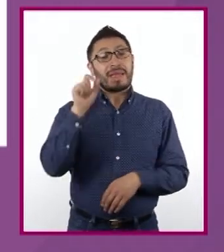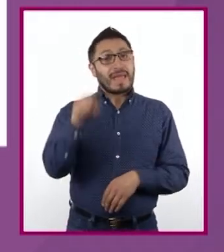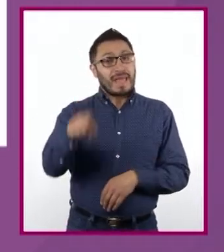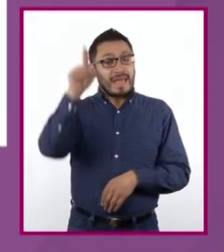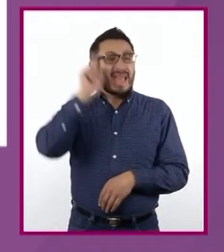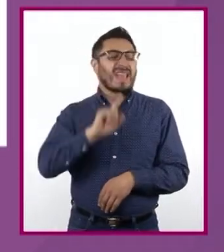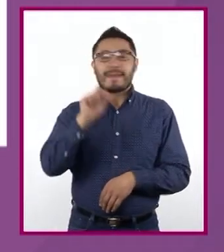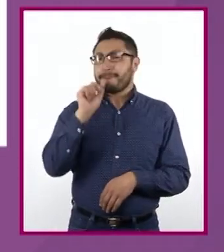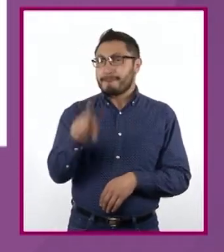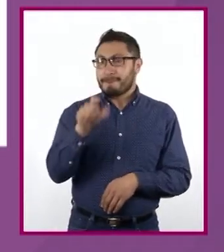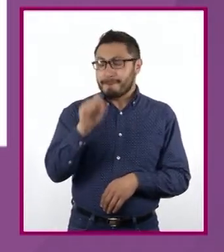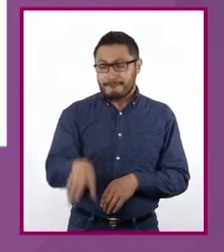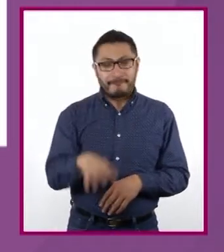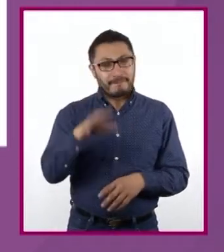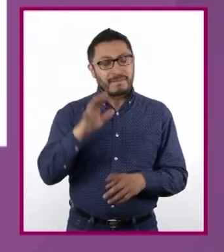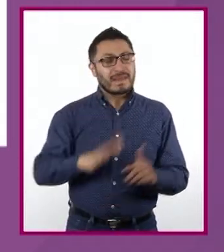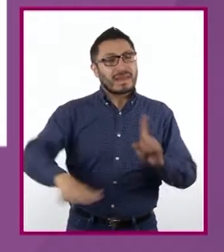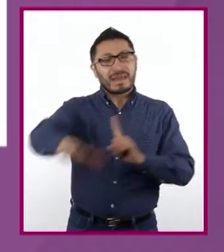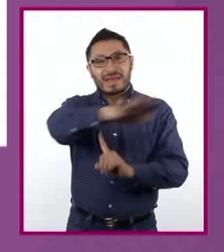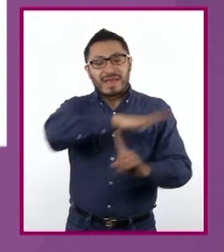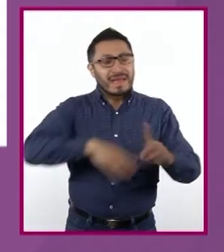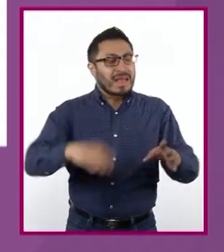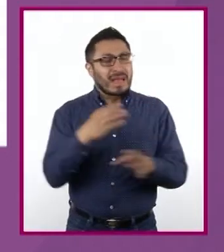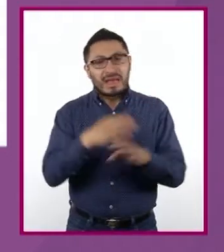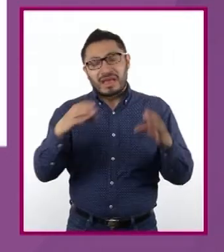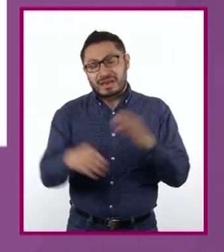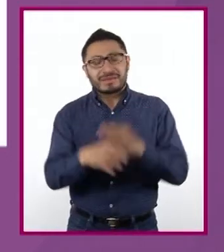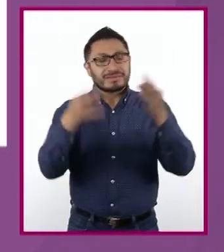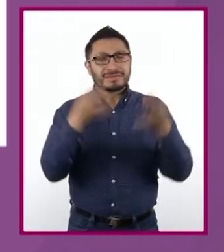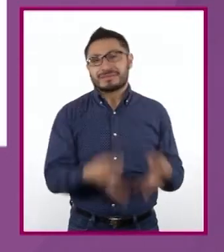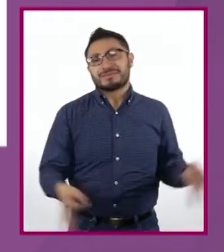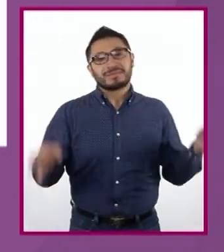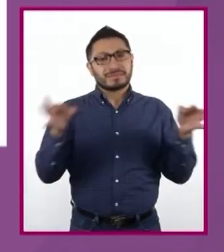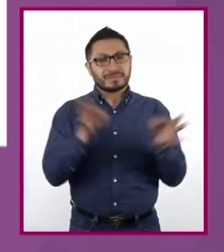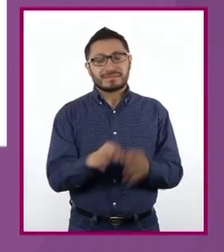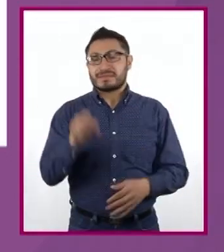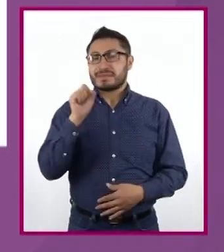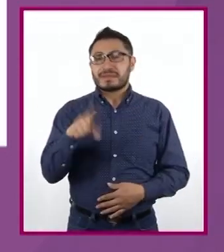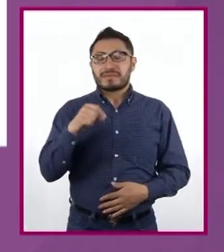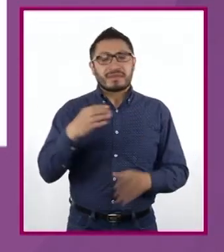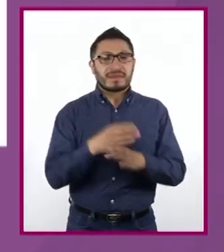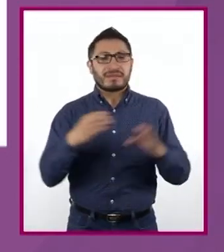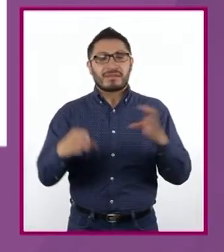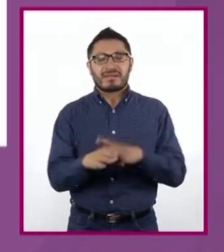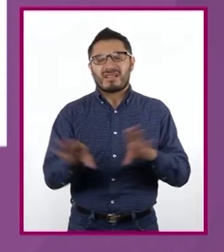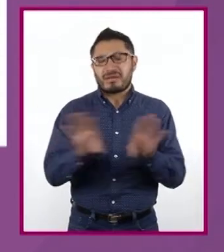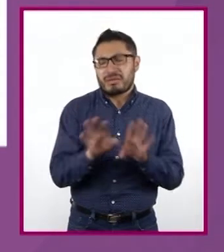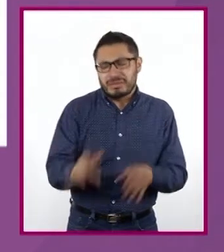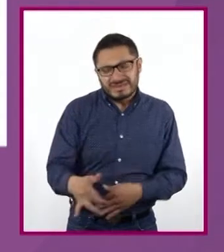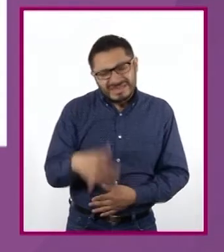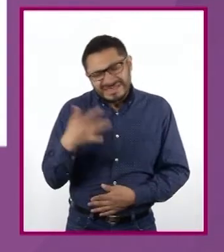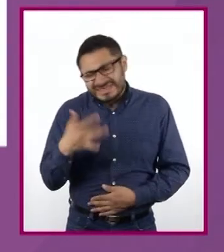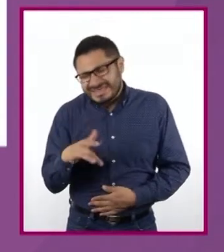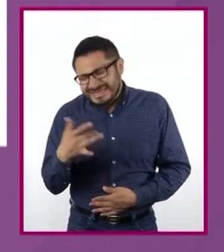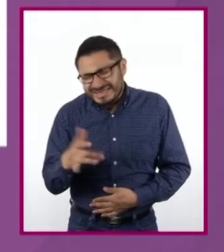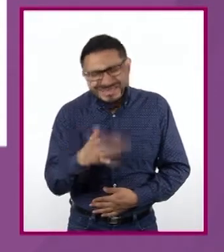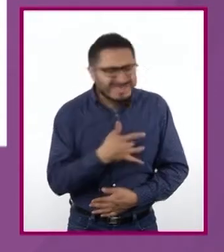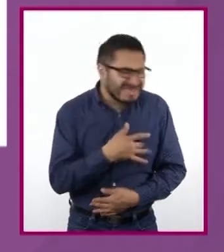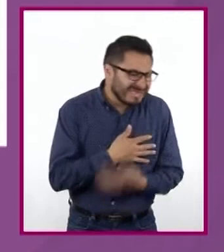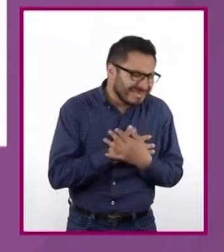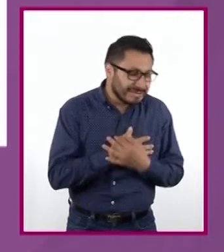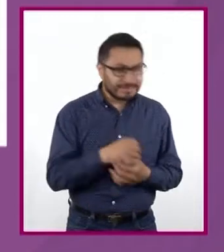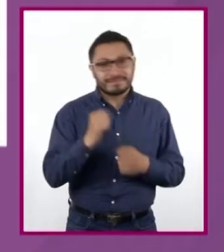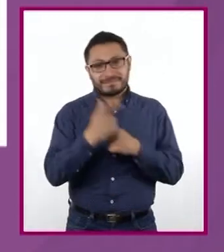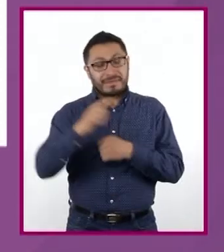ella misma, rodeada de las cosas que le eran importantes y aquellas que le causaban dolor. Después de la